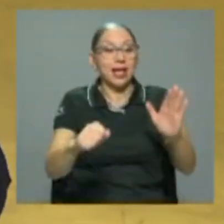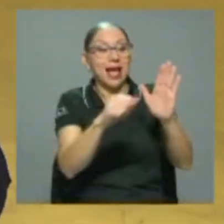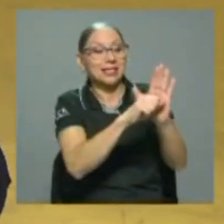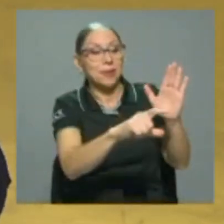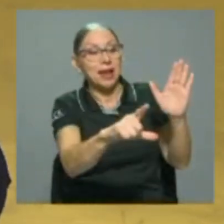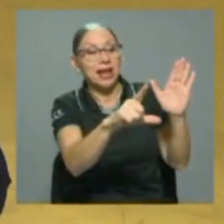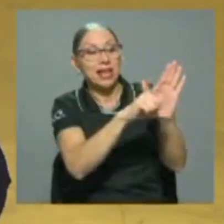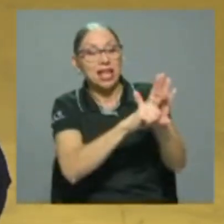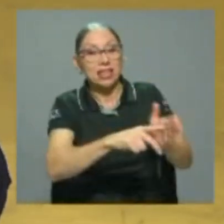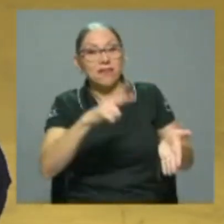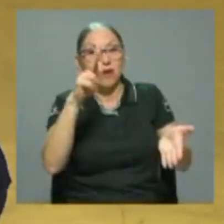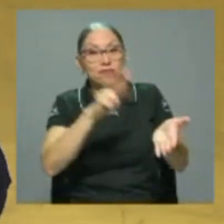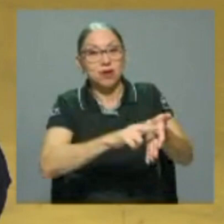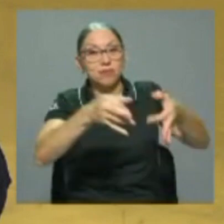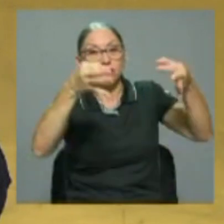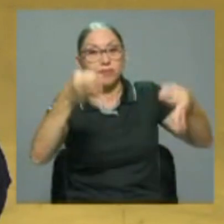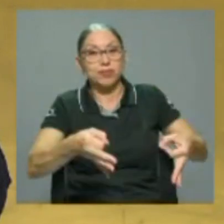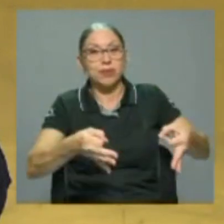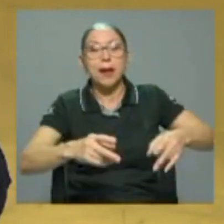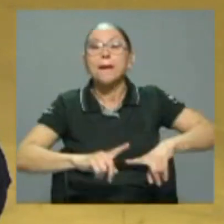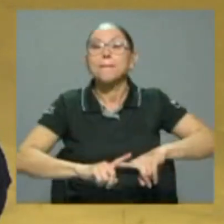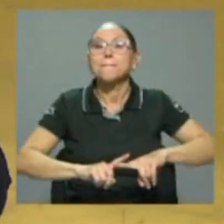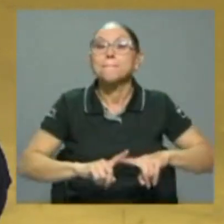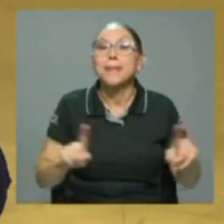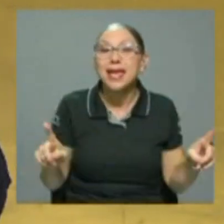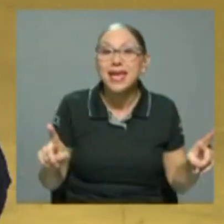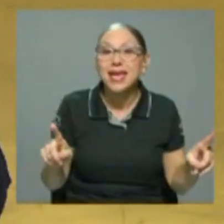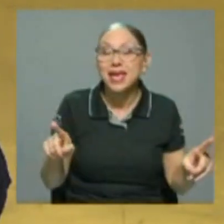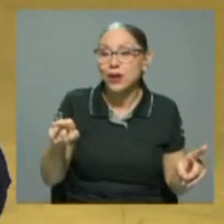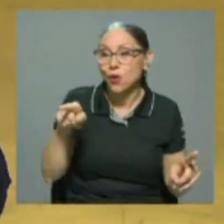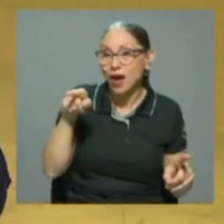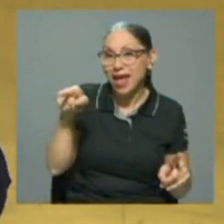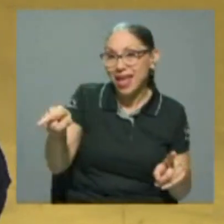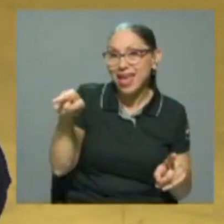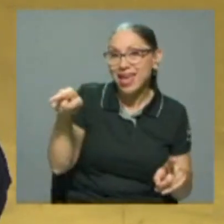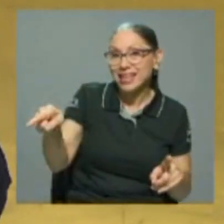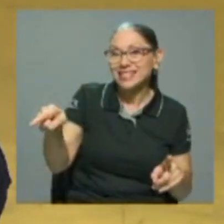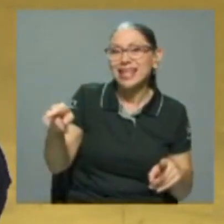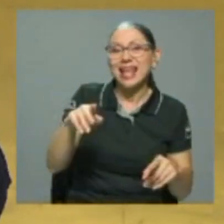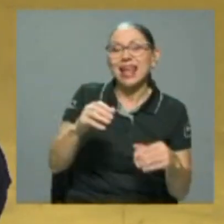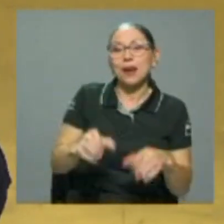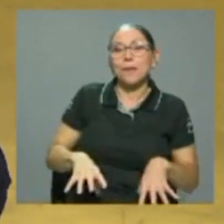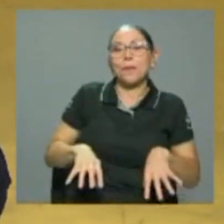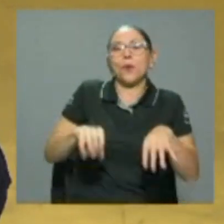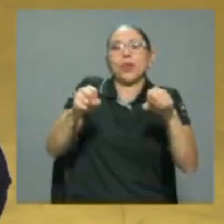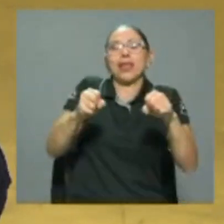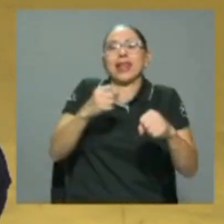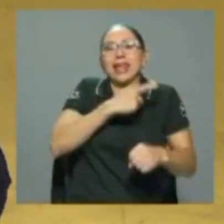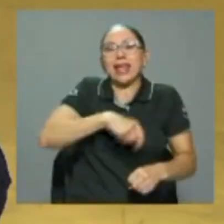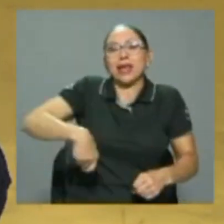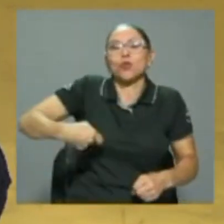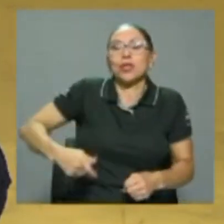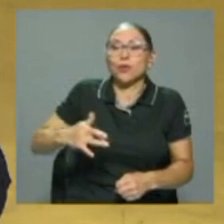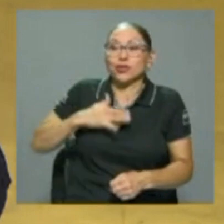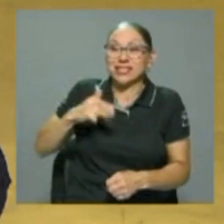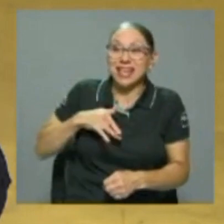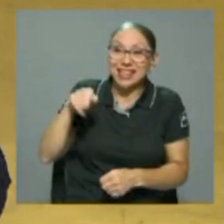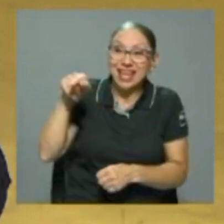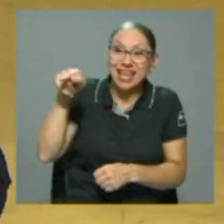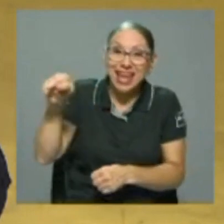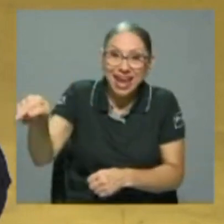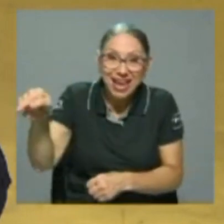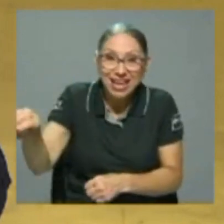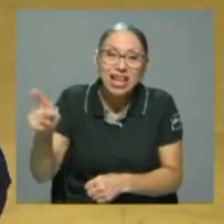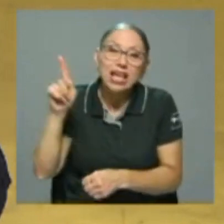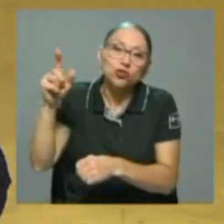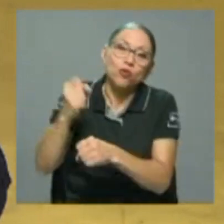pero al final de cuentas el regulador lo siente el Poder Ejecutivo como uno de sus funcionarios. Entonces trata todo el tiempo